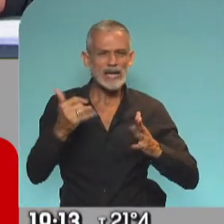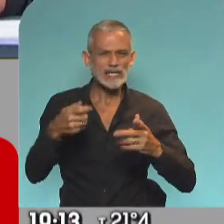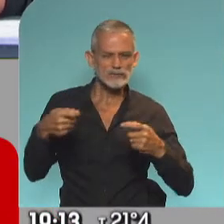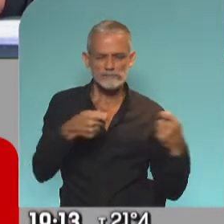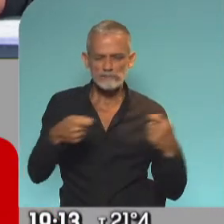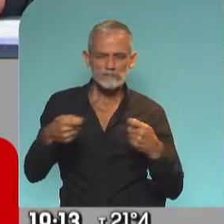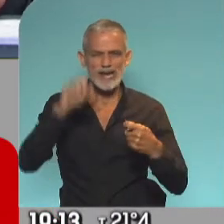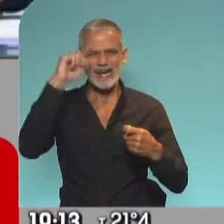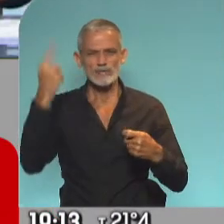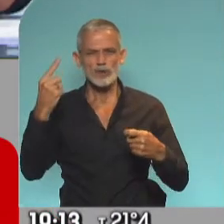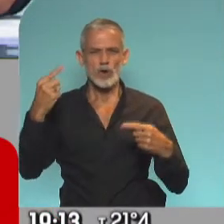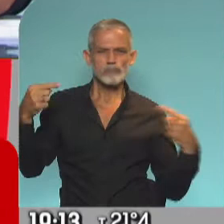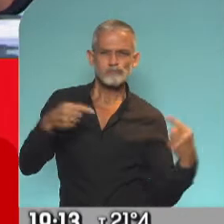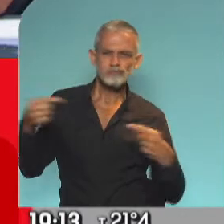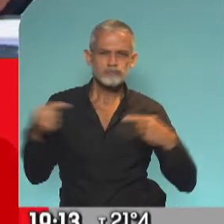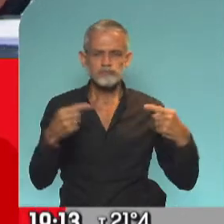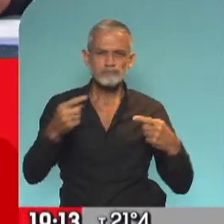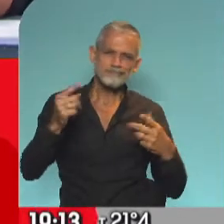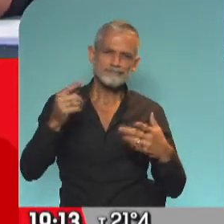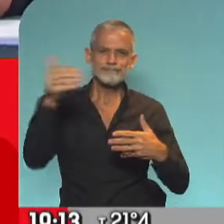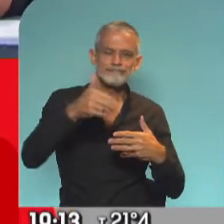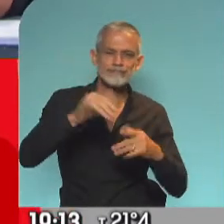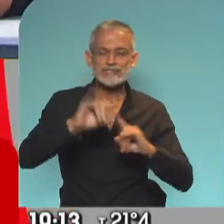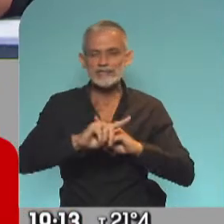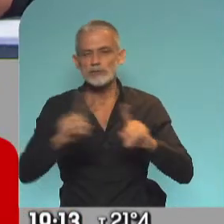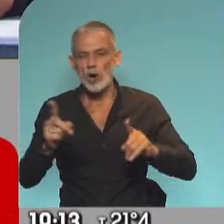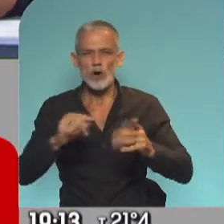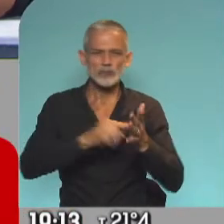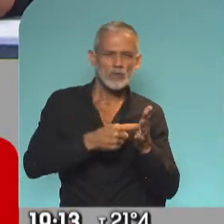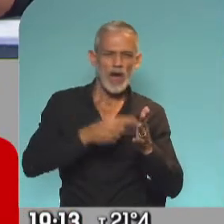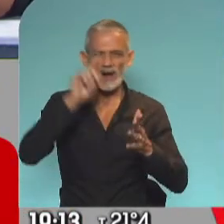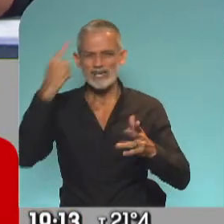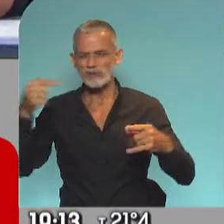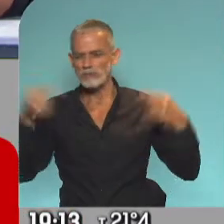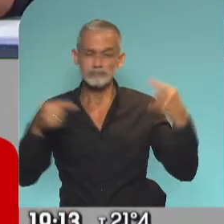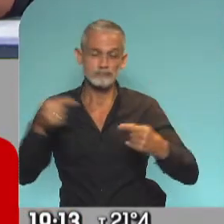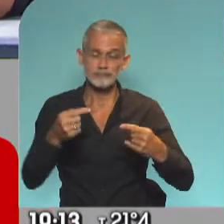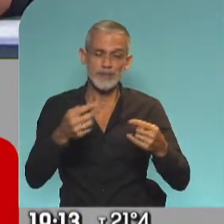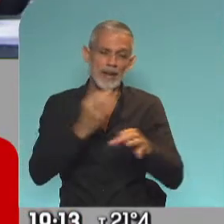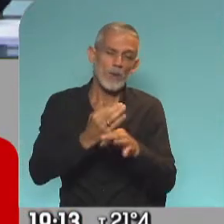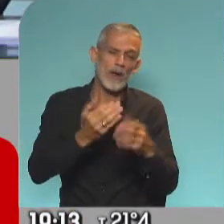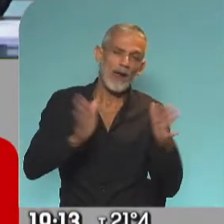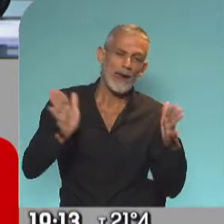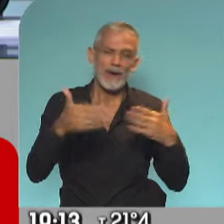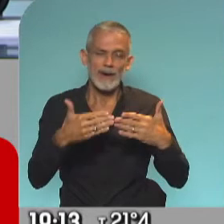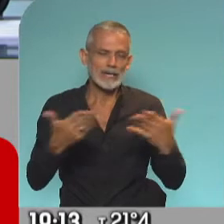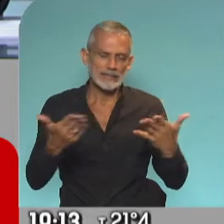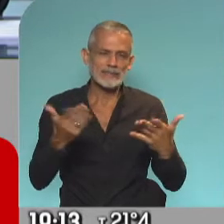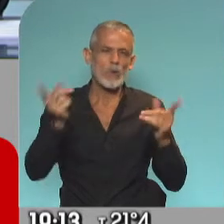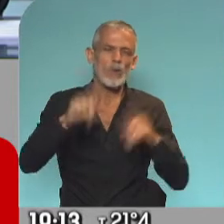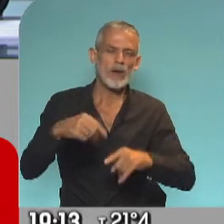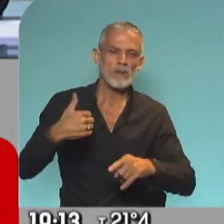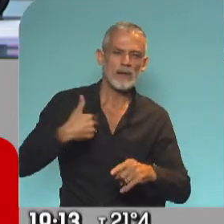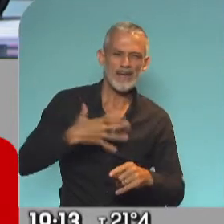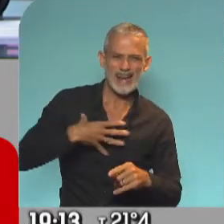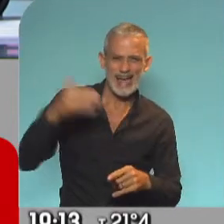con Nación por temas de presencialidad, por temas de protocolo para la vuelta a las clases presenciales. Digamos, ahora